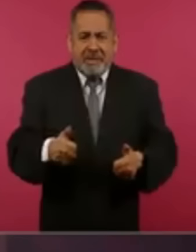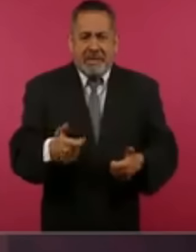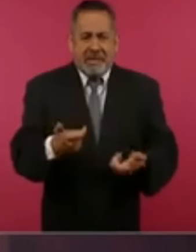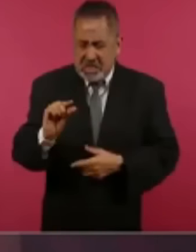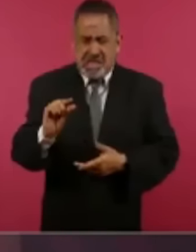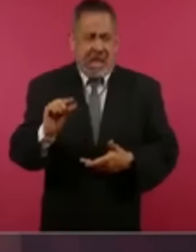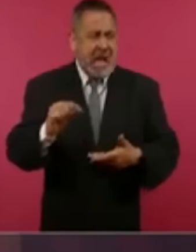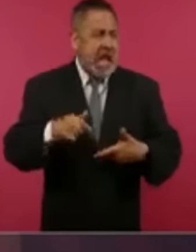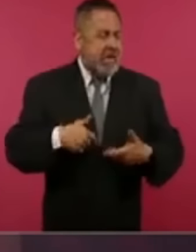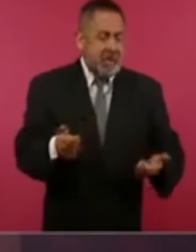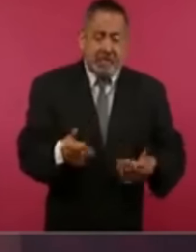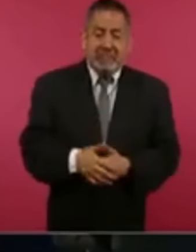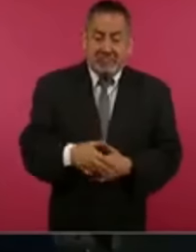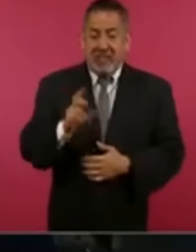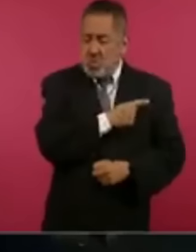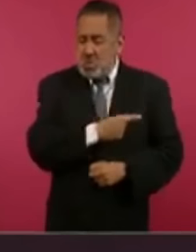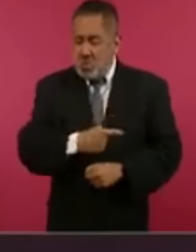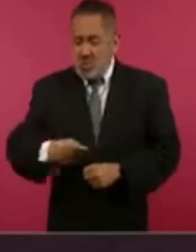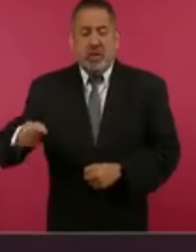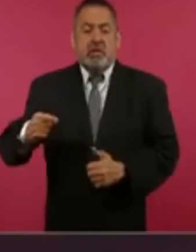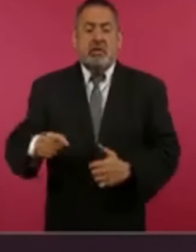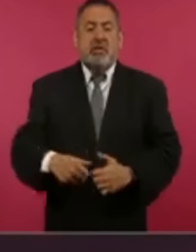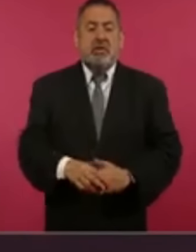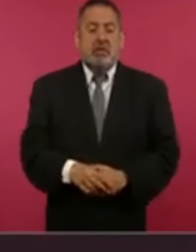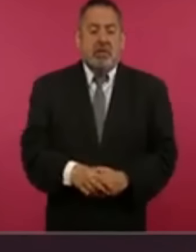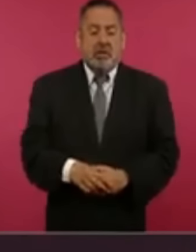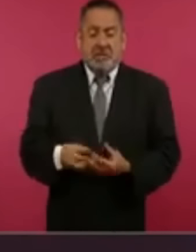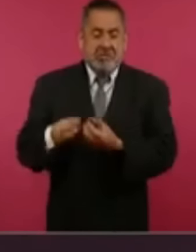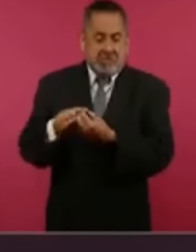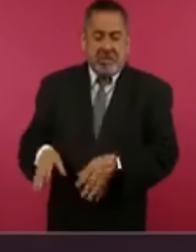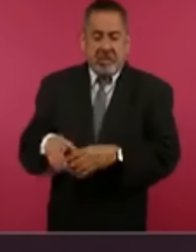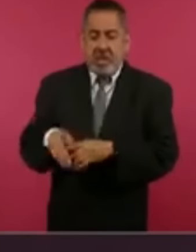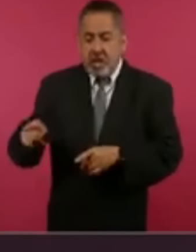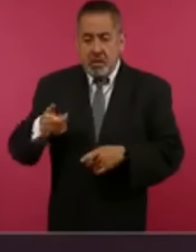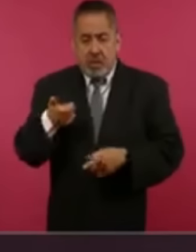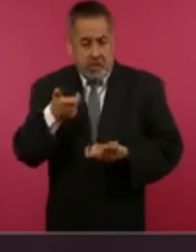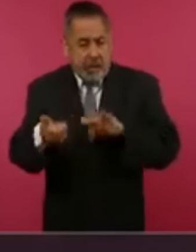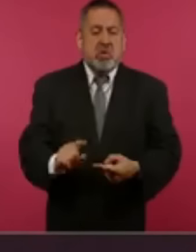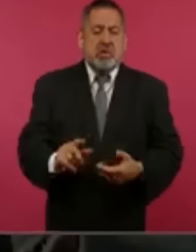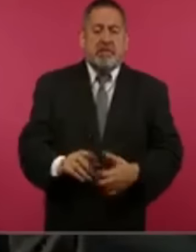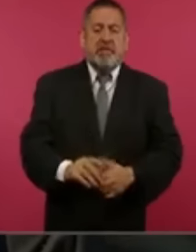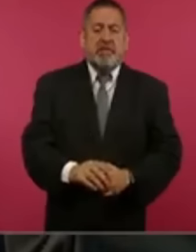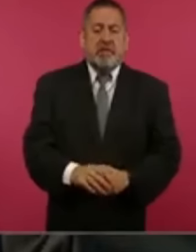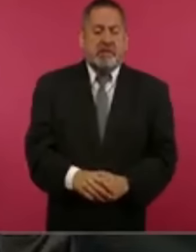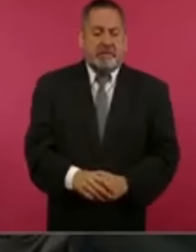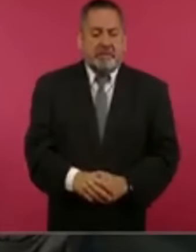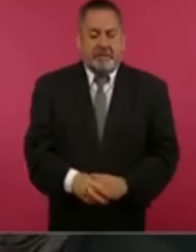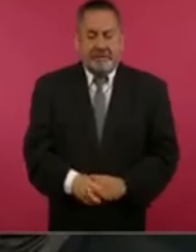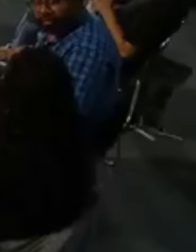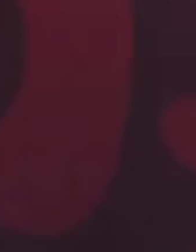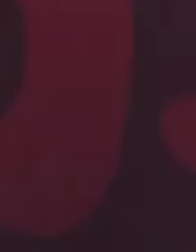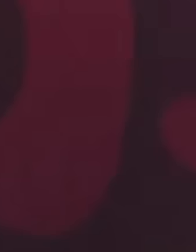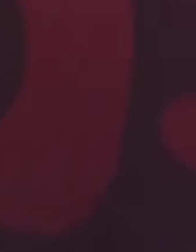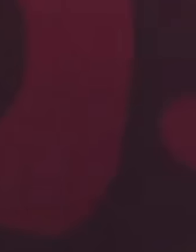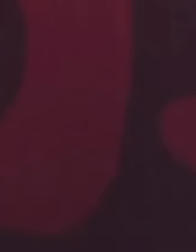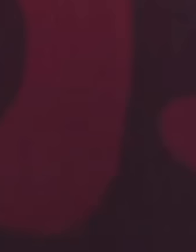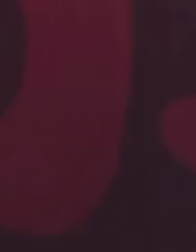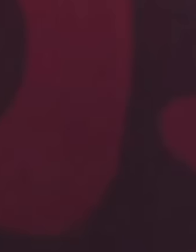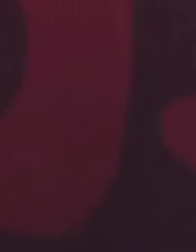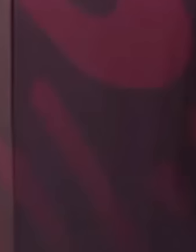de miseria. 36 años con pérdidas del poder adquisitivo del salario del 70%. Eso